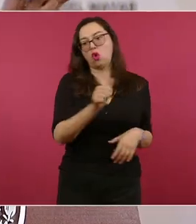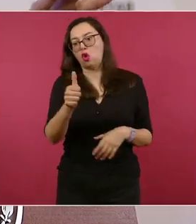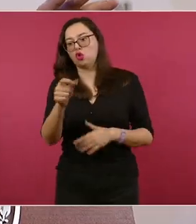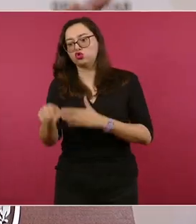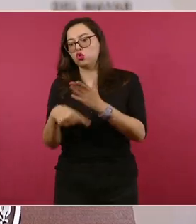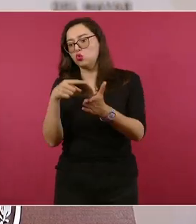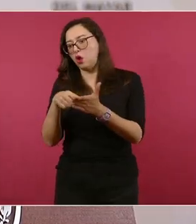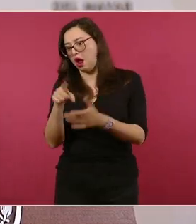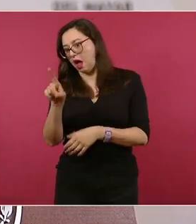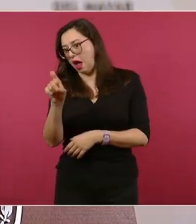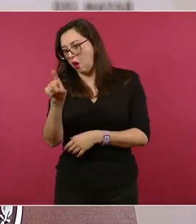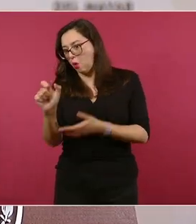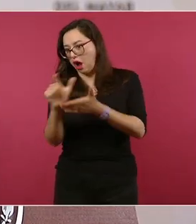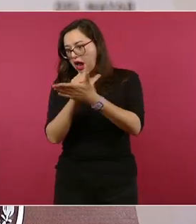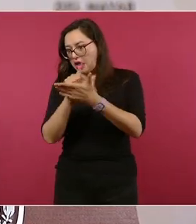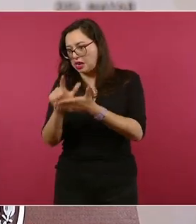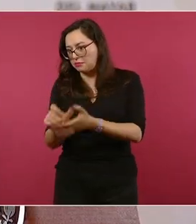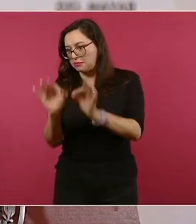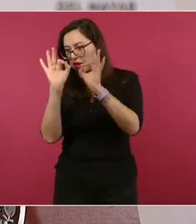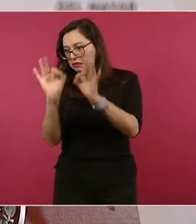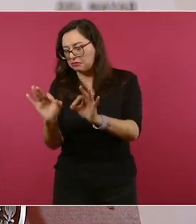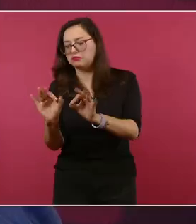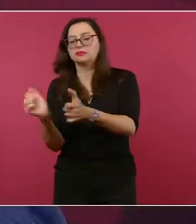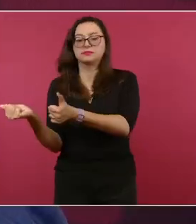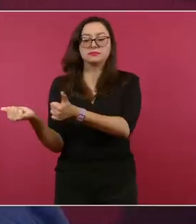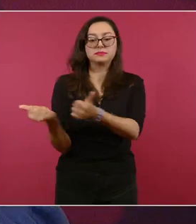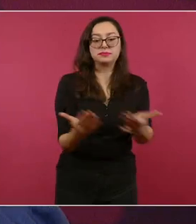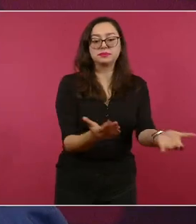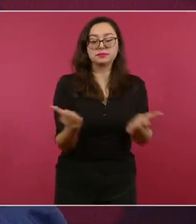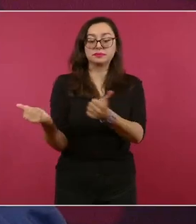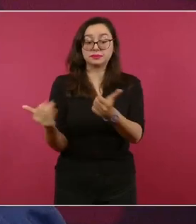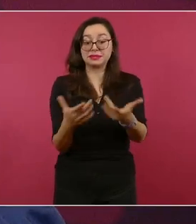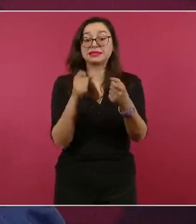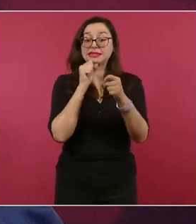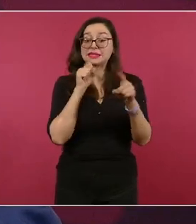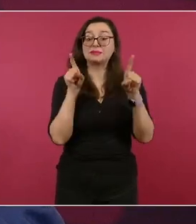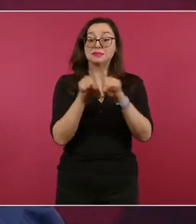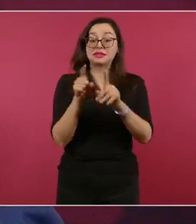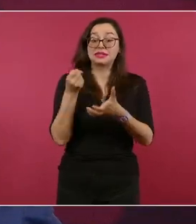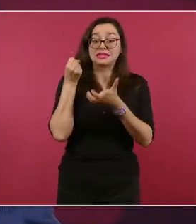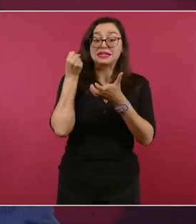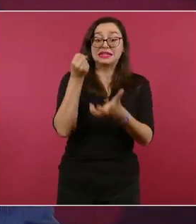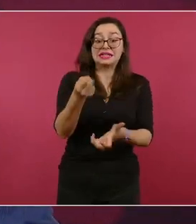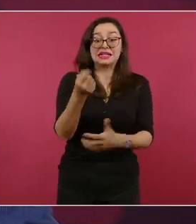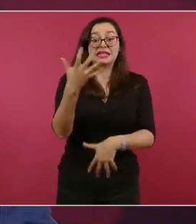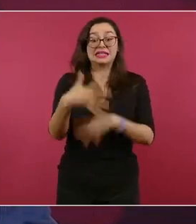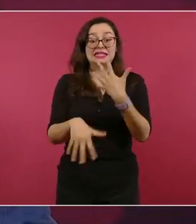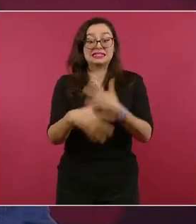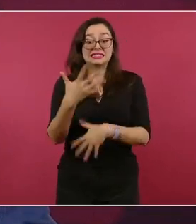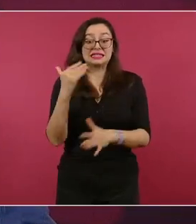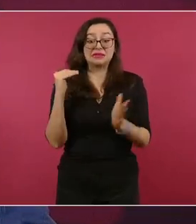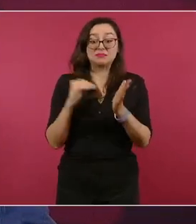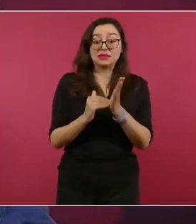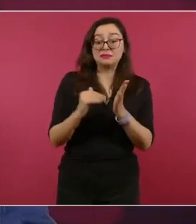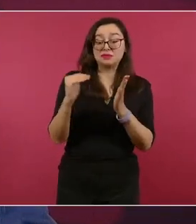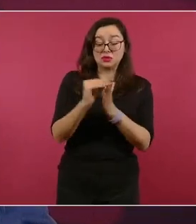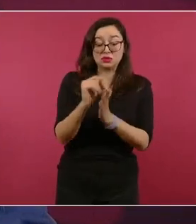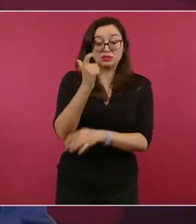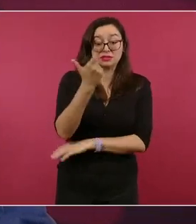unas presas no contaminadas, es una inversión también como de 15 mil millones de